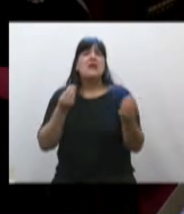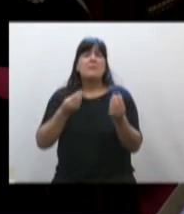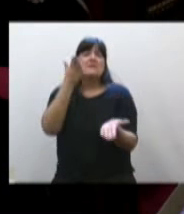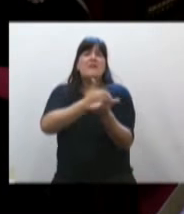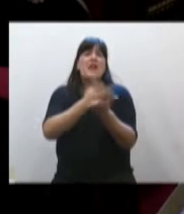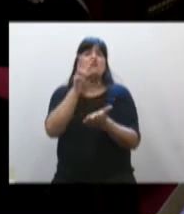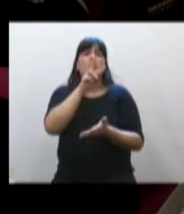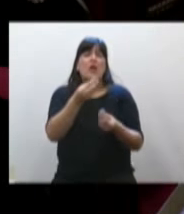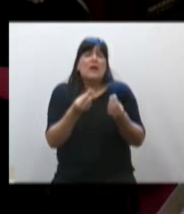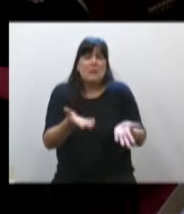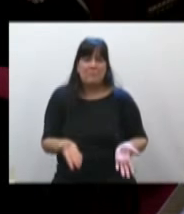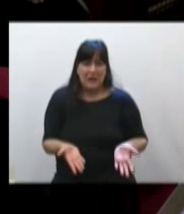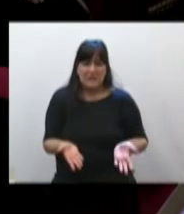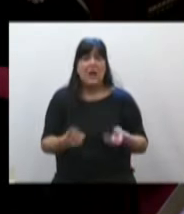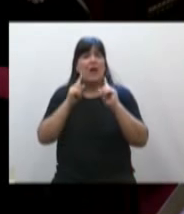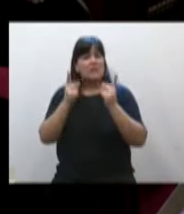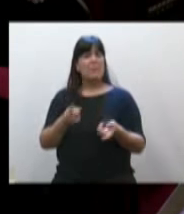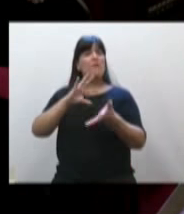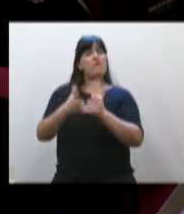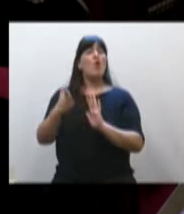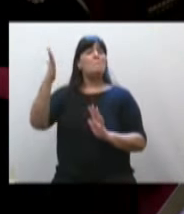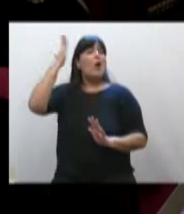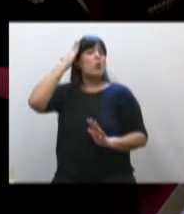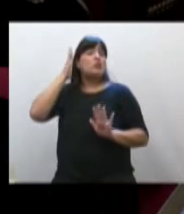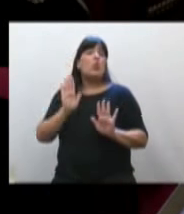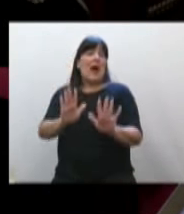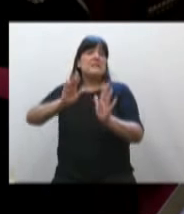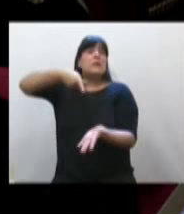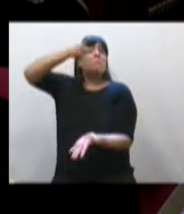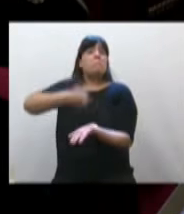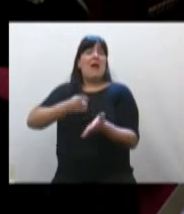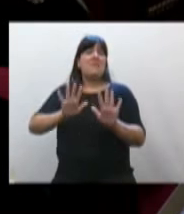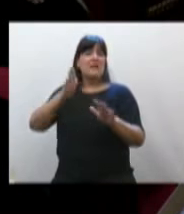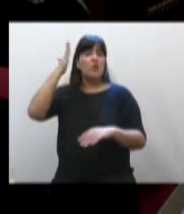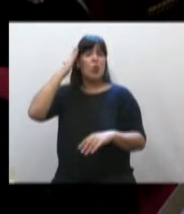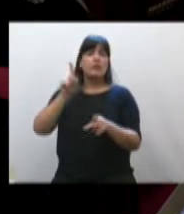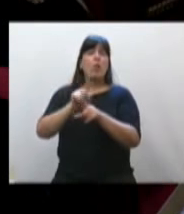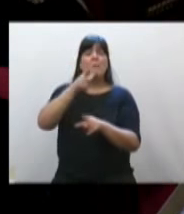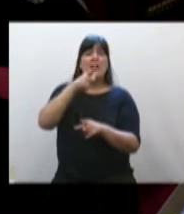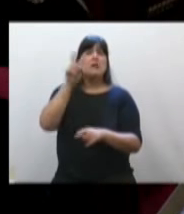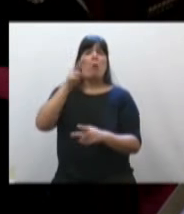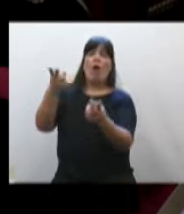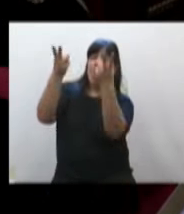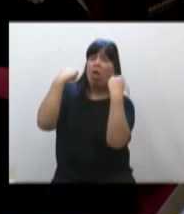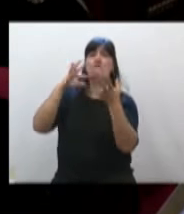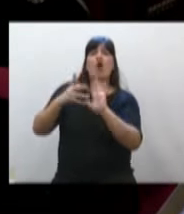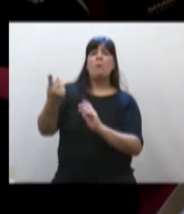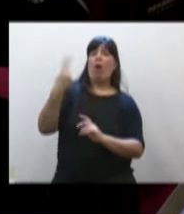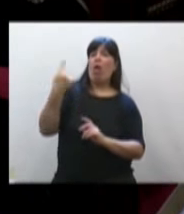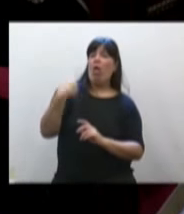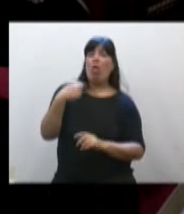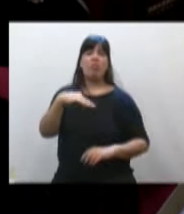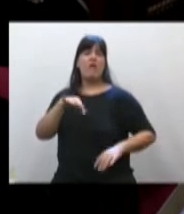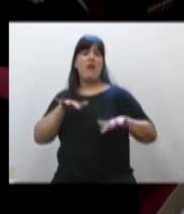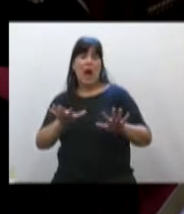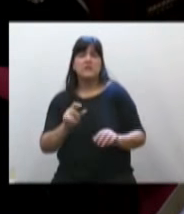tema, estamos focalizando que es un tema de salud pública. Y en el caso de esto, que esto no suceda y que esta votación tenga un fallo